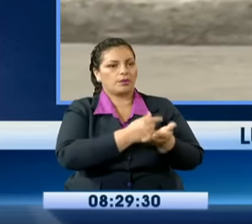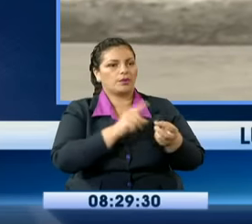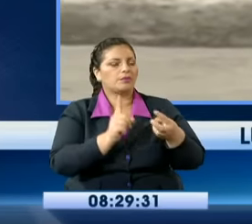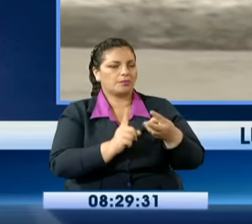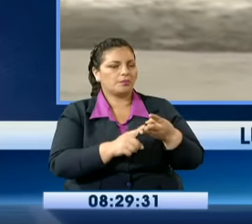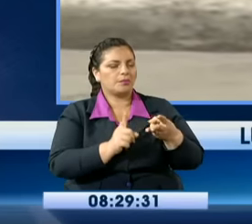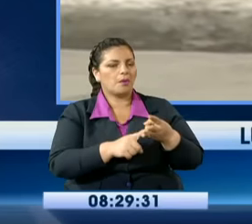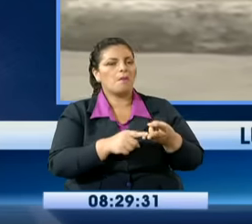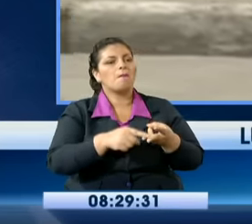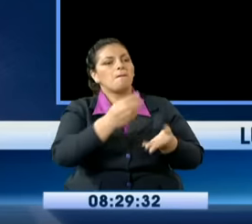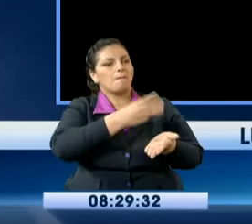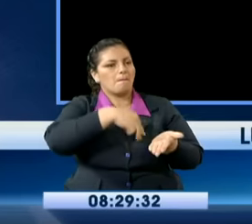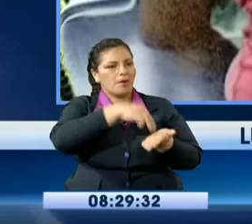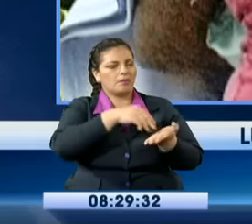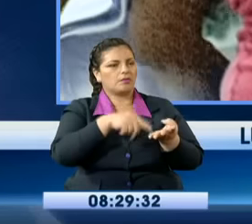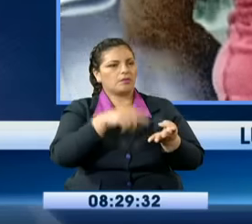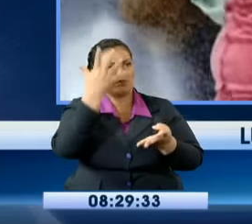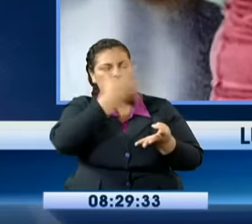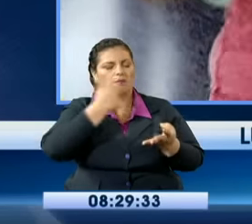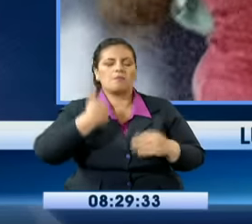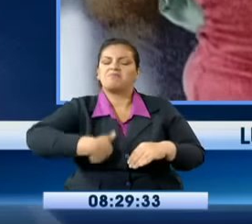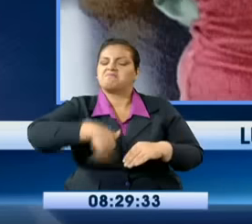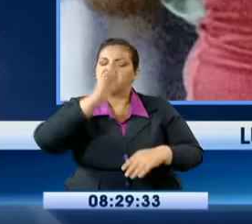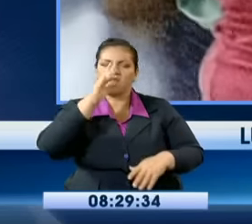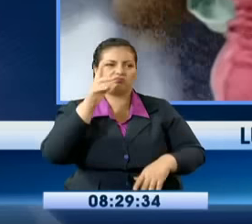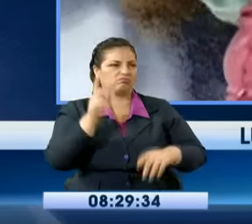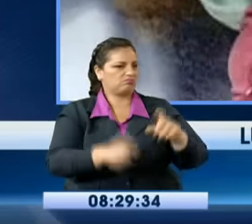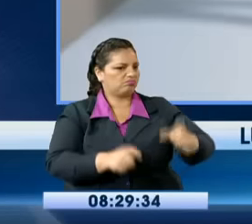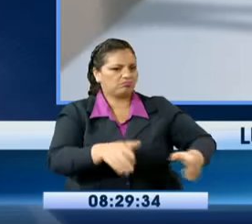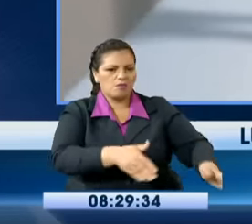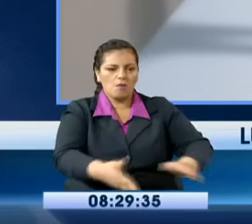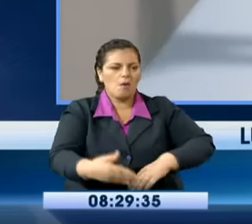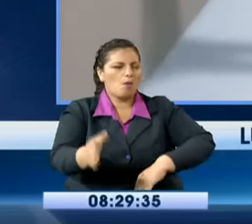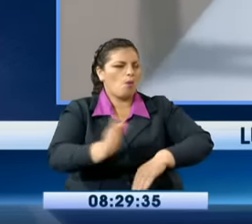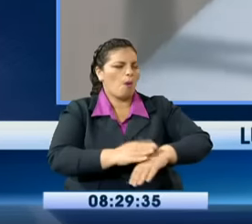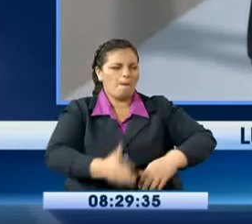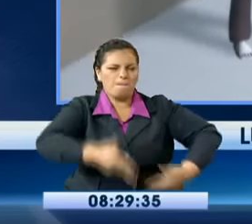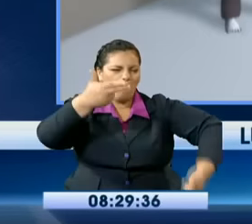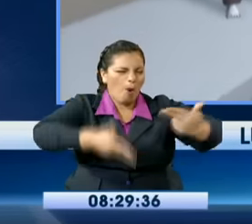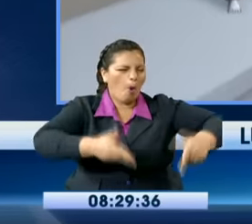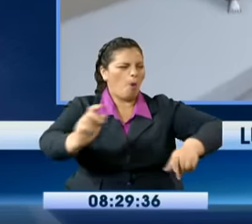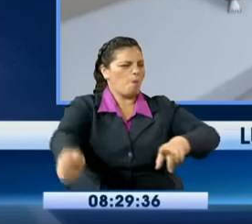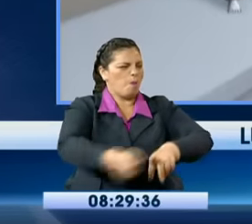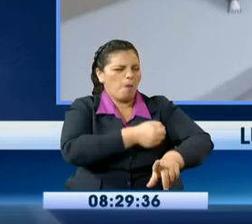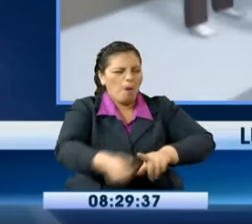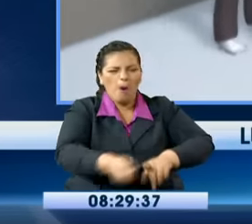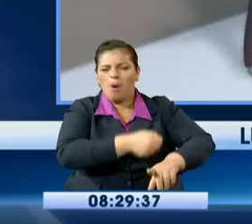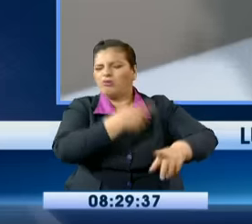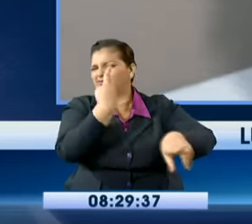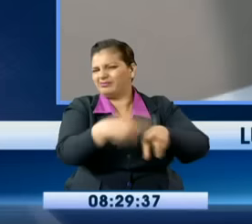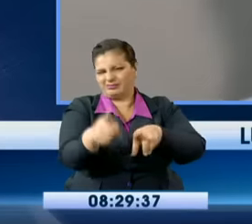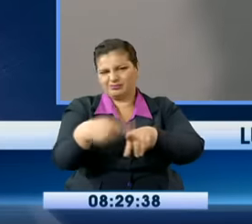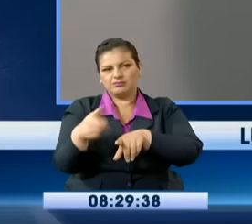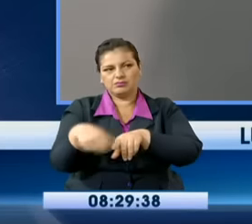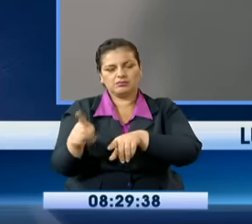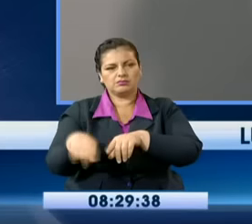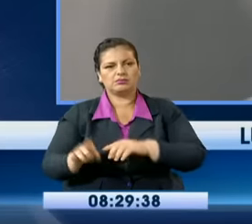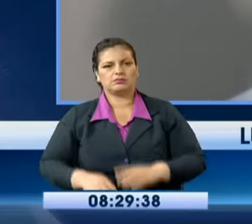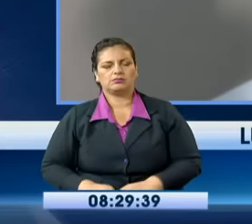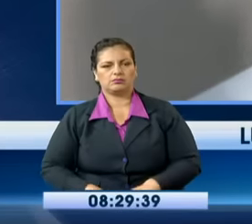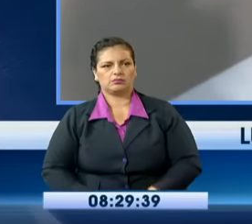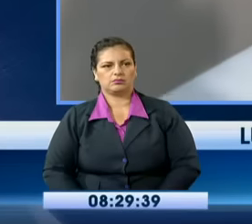más fuerte, pues, más fuerte, y paralelamente también mayor trabajo le exactamente, y paralelamente también el Distrito Metropolitano de Quito, también genera un aporte importante en